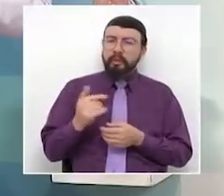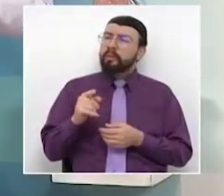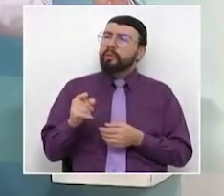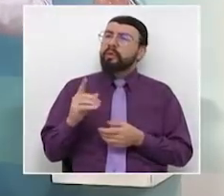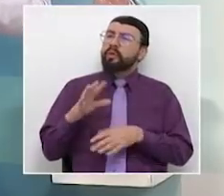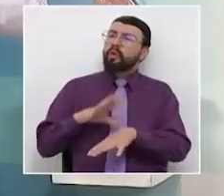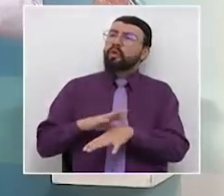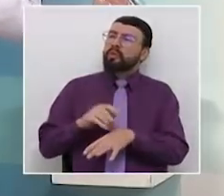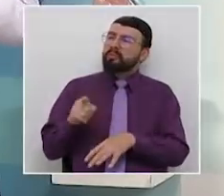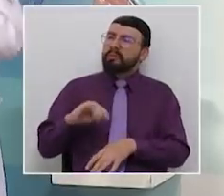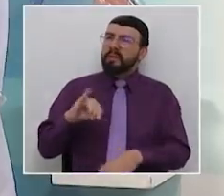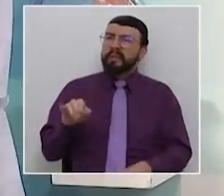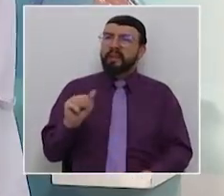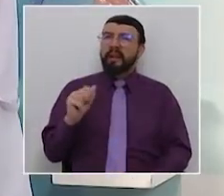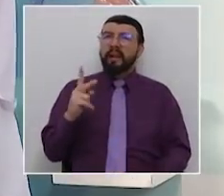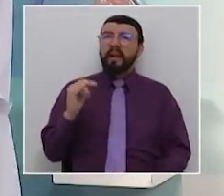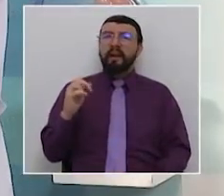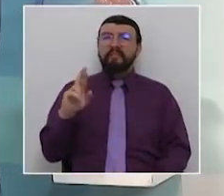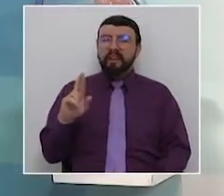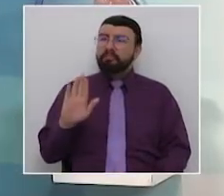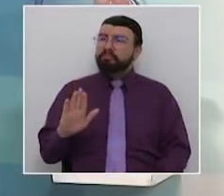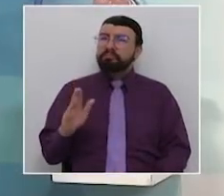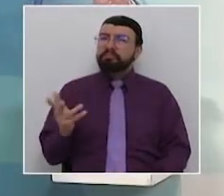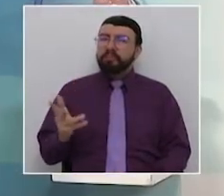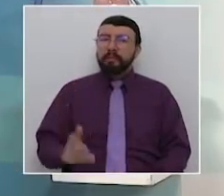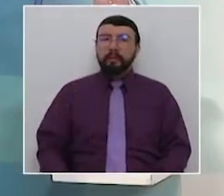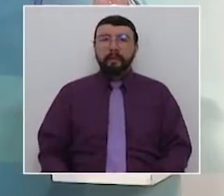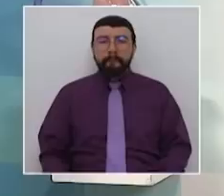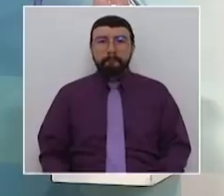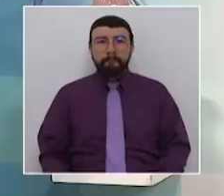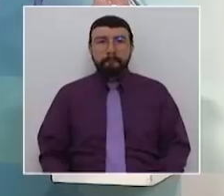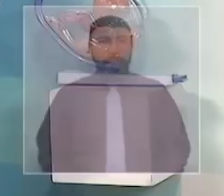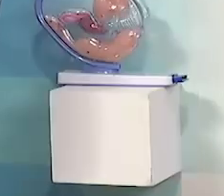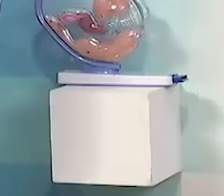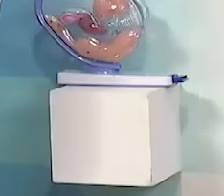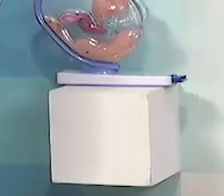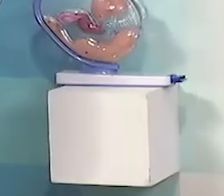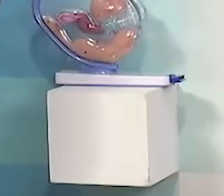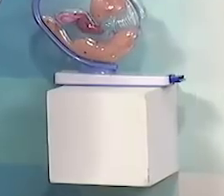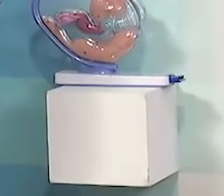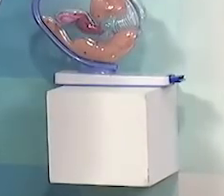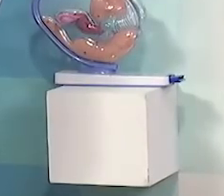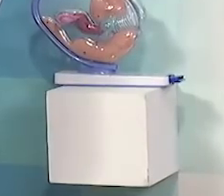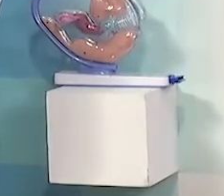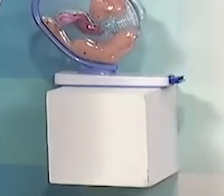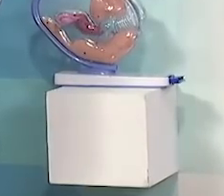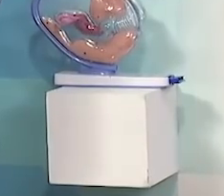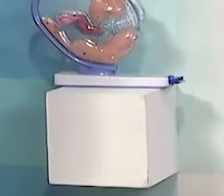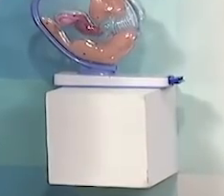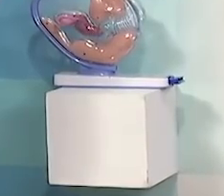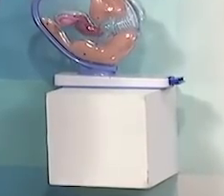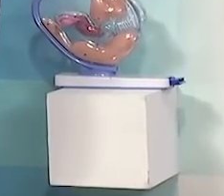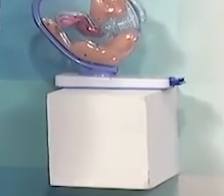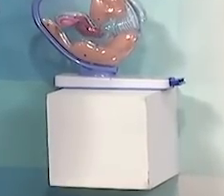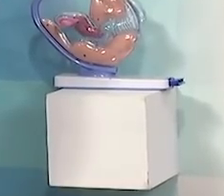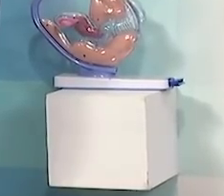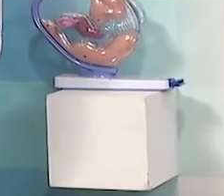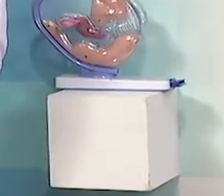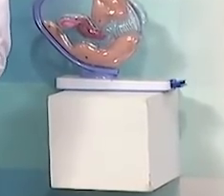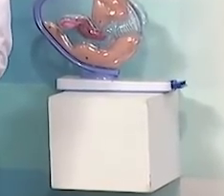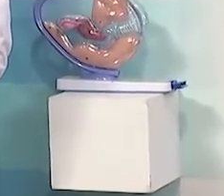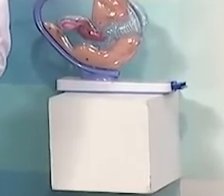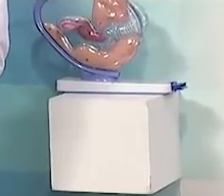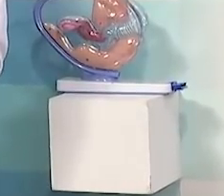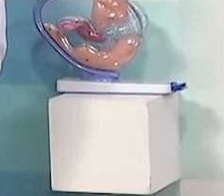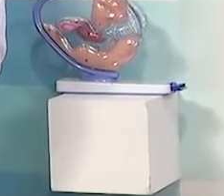Rodríguez. Bueno, como estamos hablando ahora, la artrosis y los desgastes se dan es